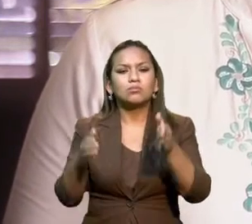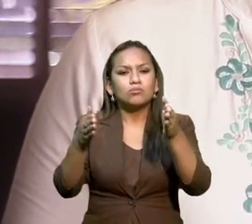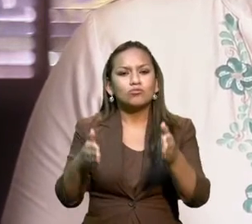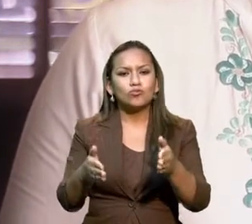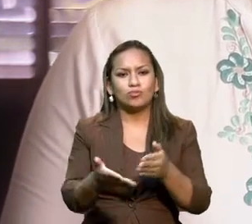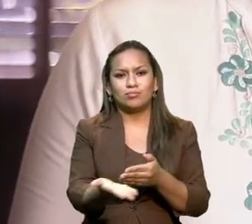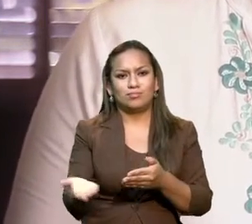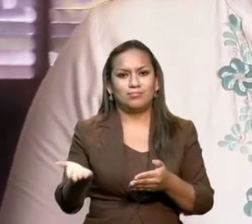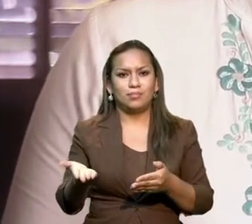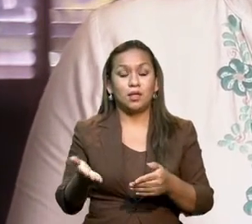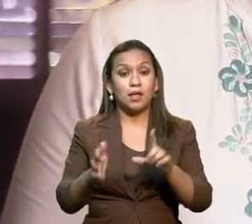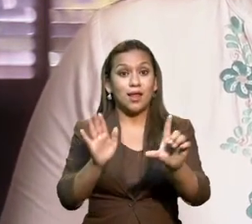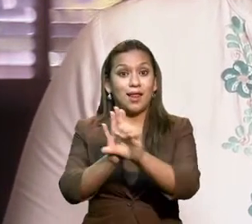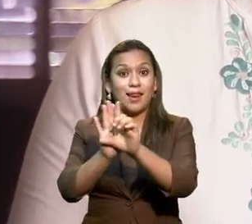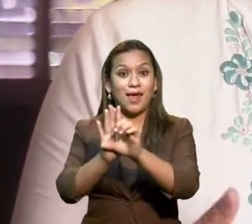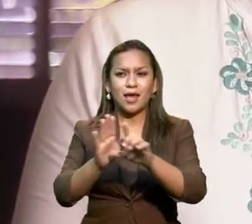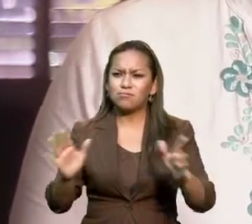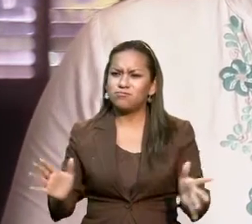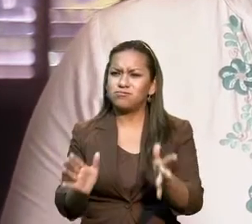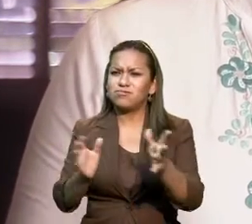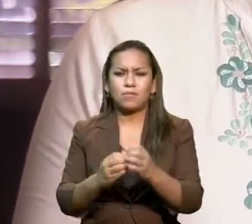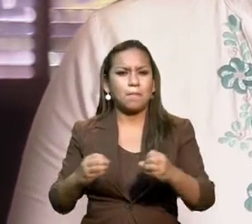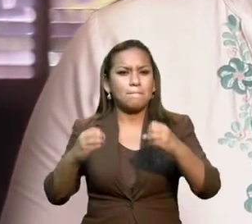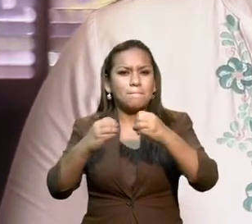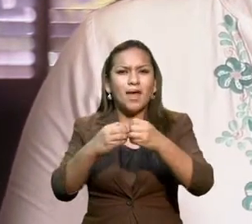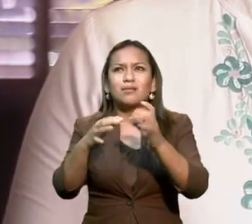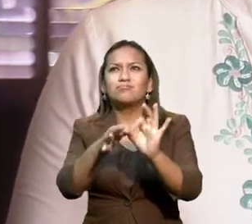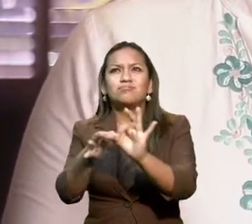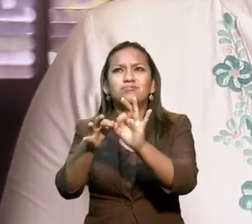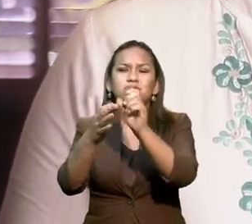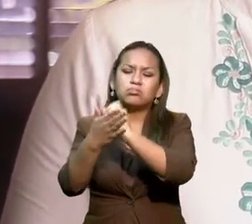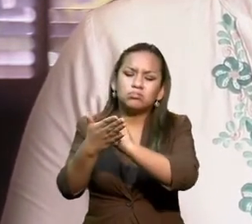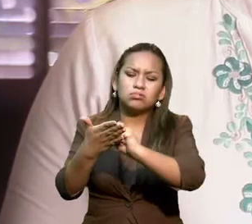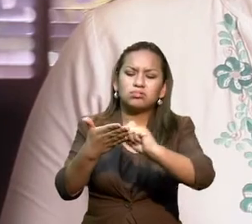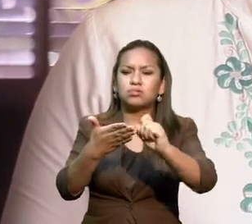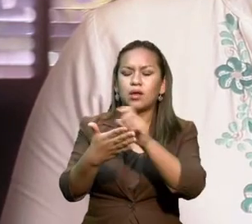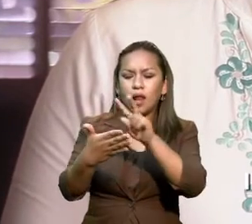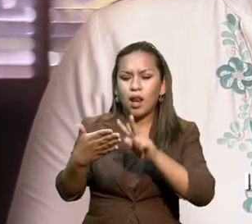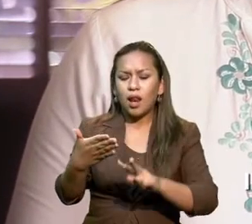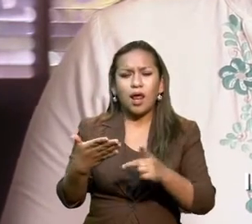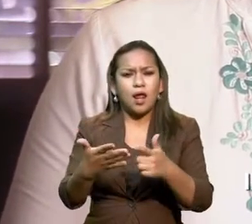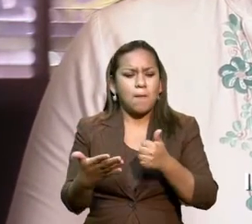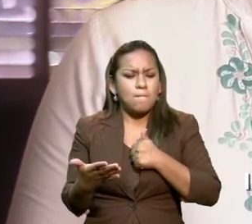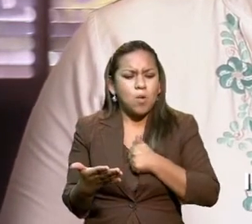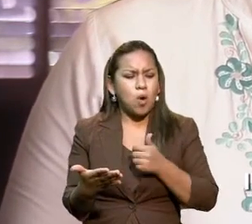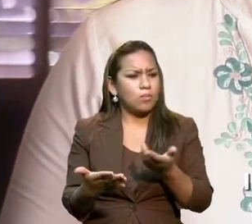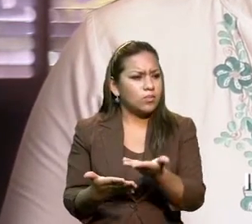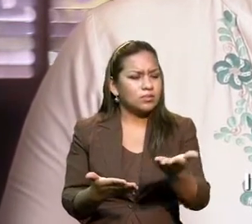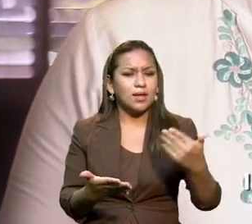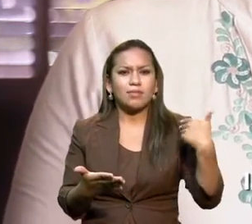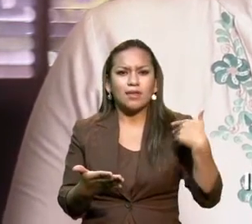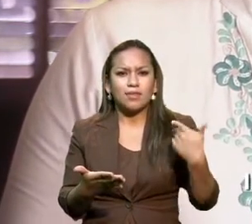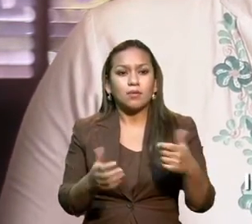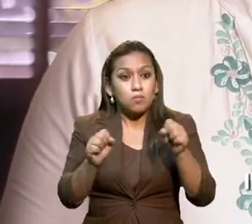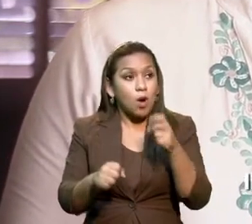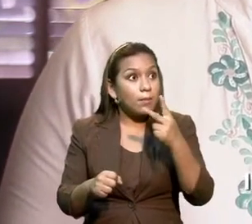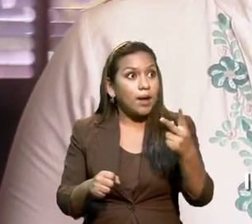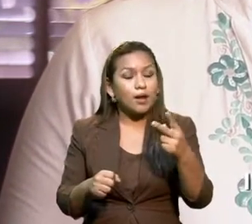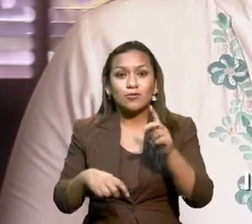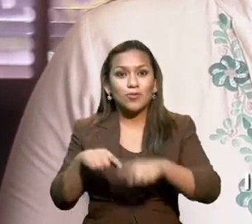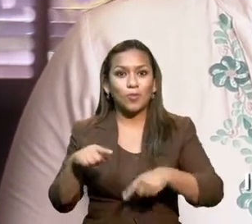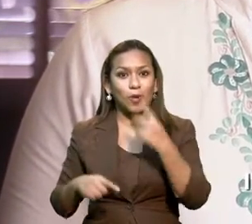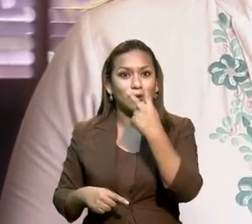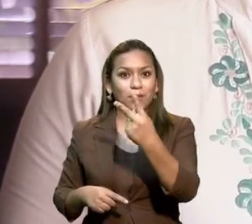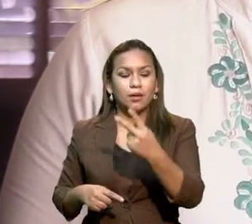ser humano. Una ley que promueve el arte, la literatura, la protección del patrimonio cultural tangible e intangible, pero también